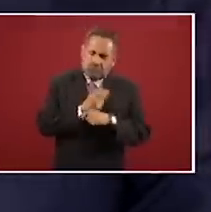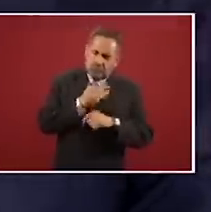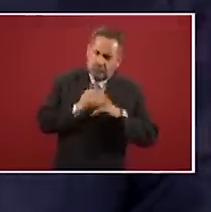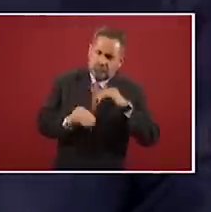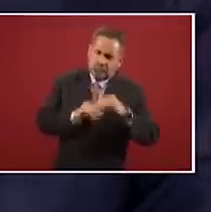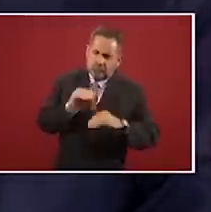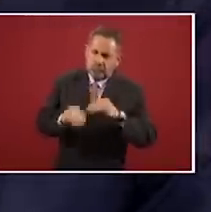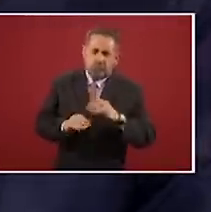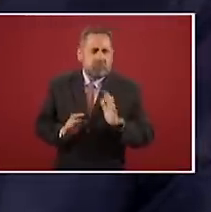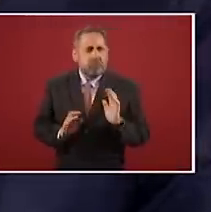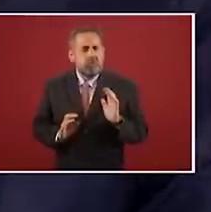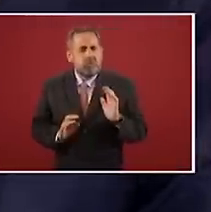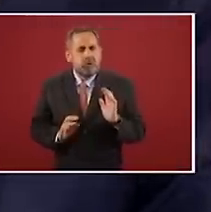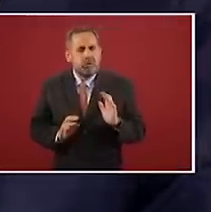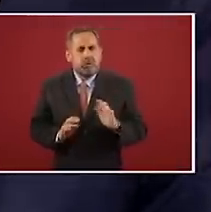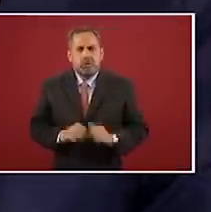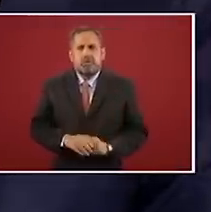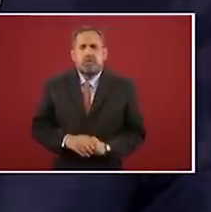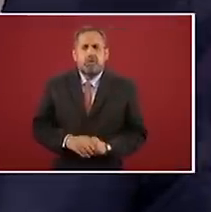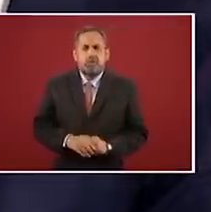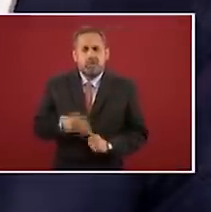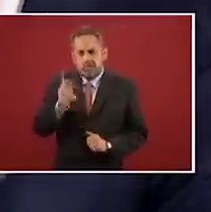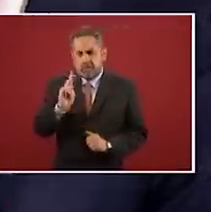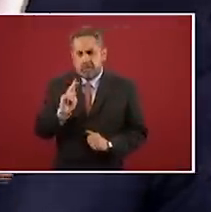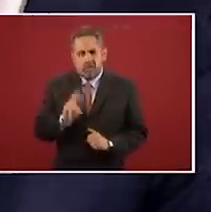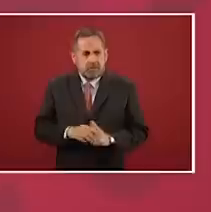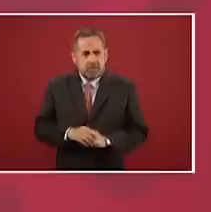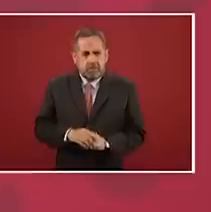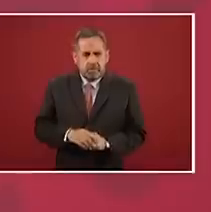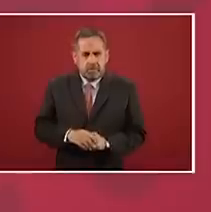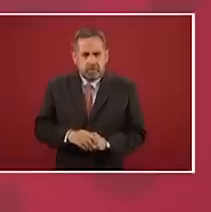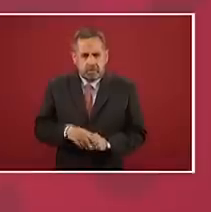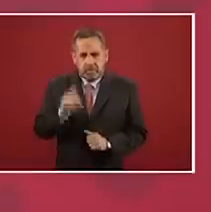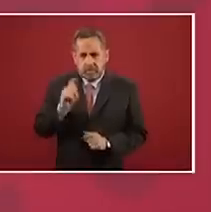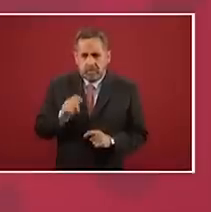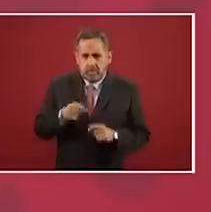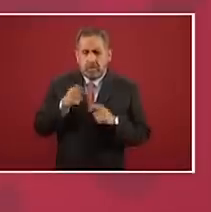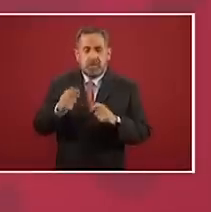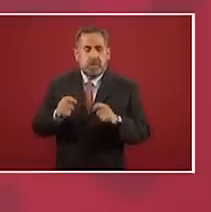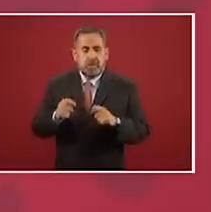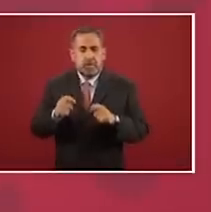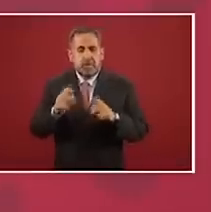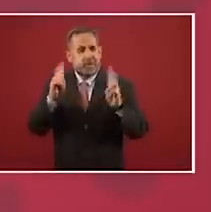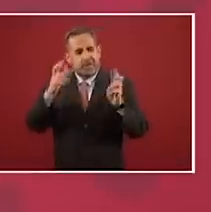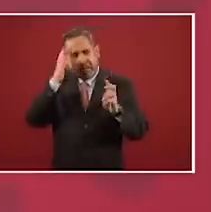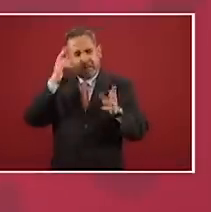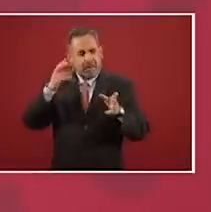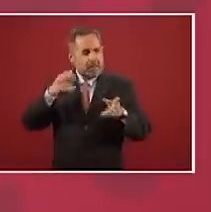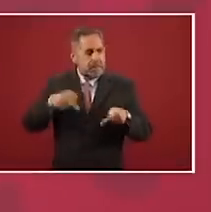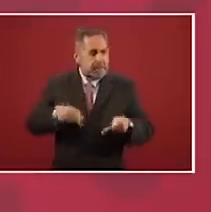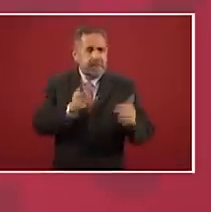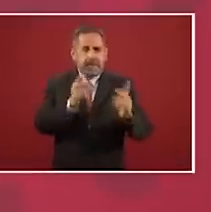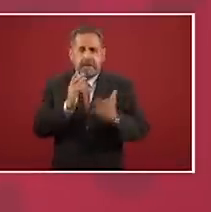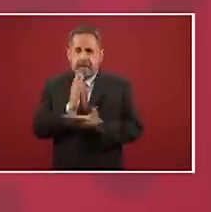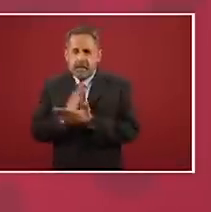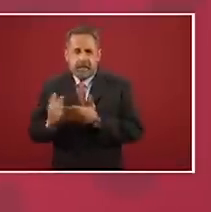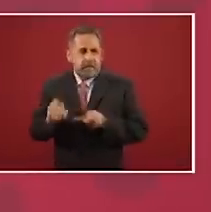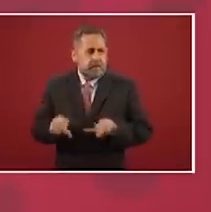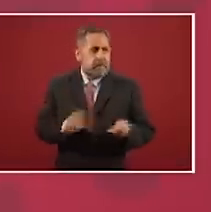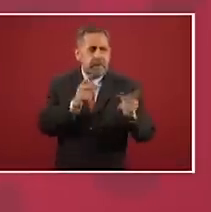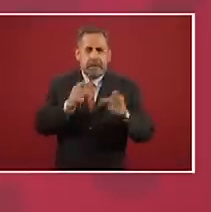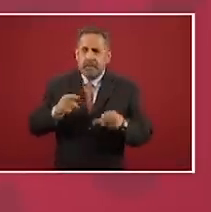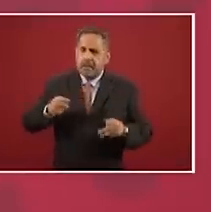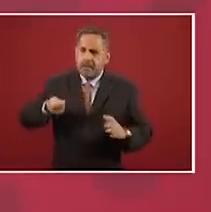las que están trabajando. Pero la entrega de bloques, como se hizo, las